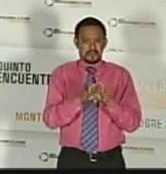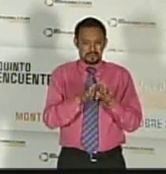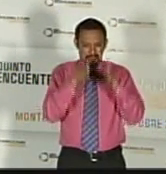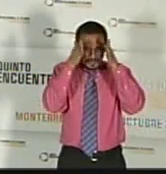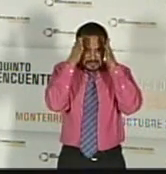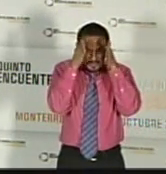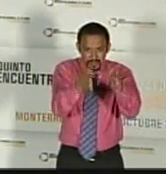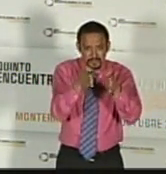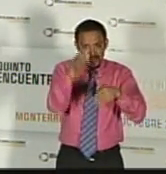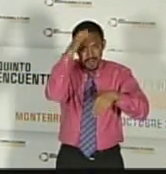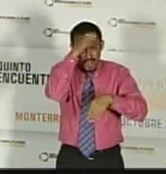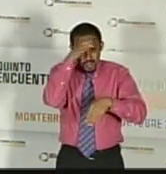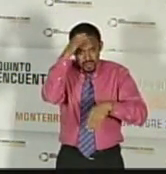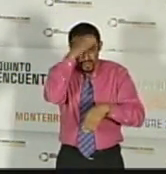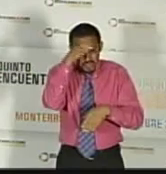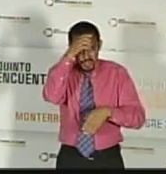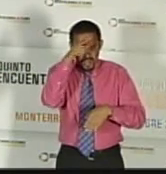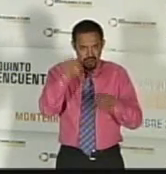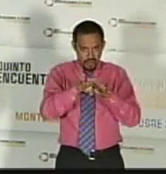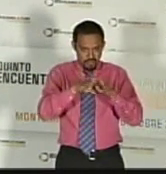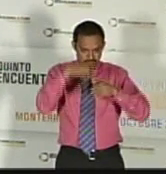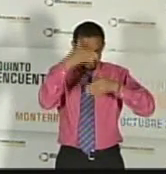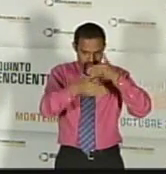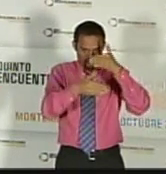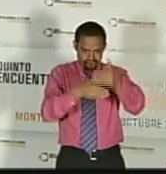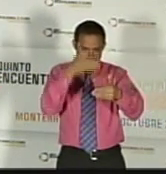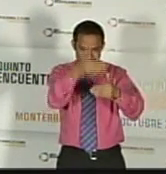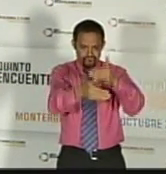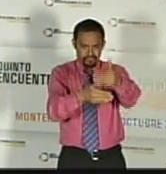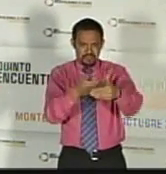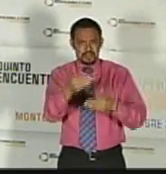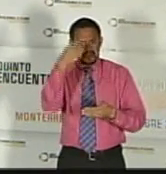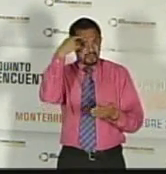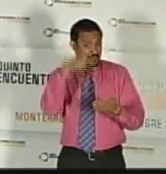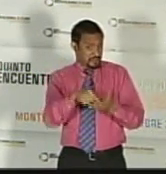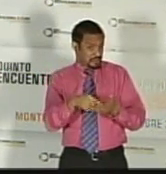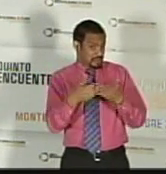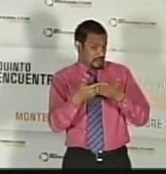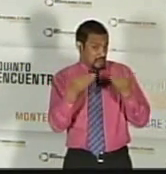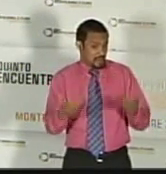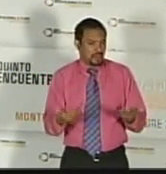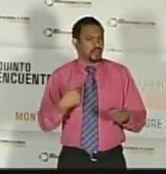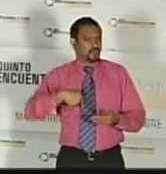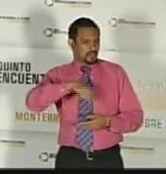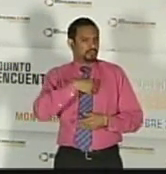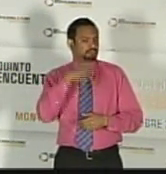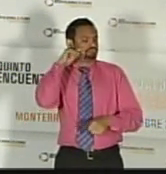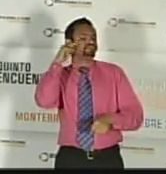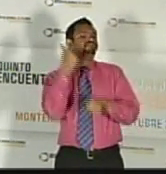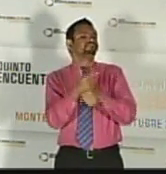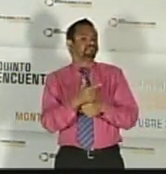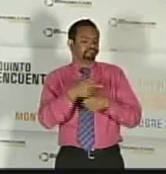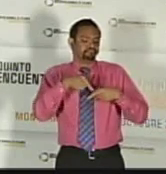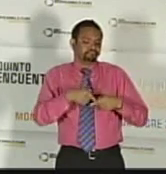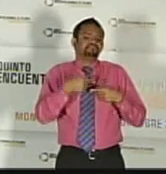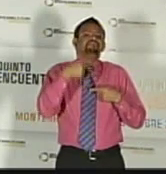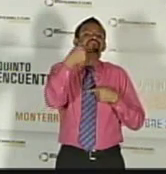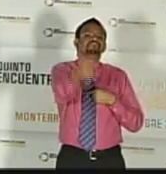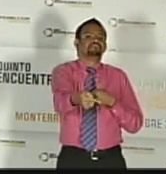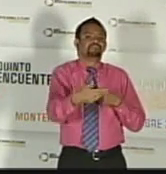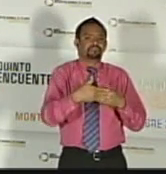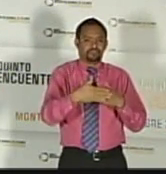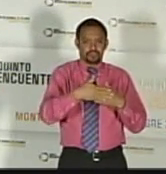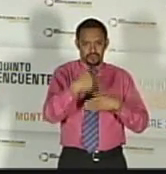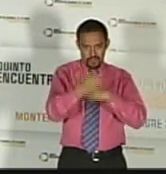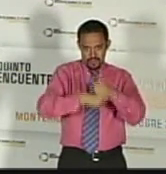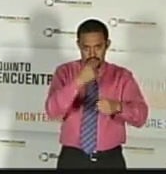la conciencia, en la evolución consciente. Yo creo que vamos a descubrir de aquí a algunos años que